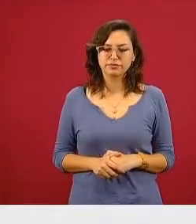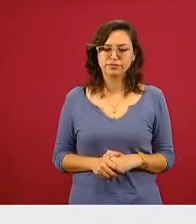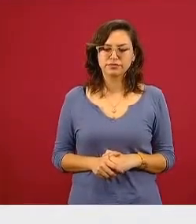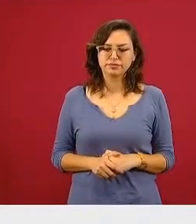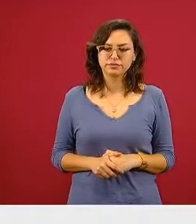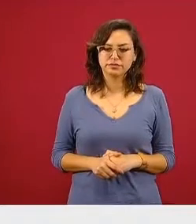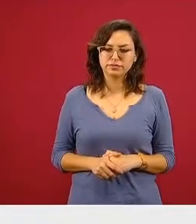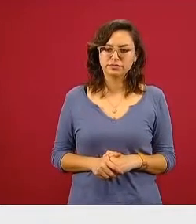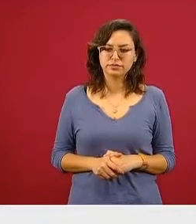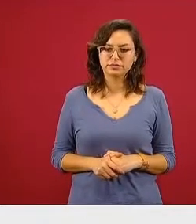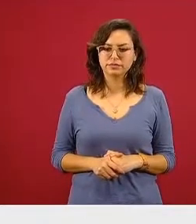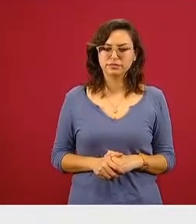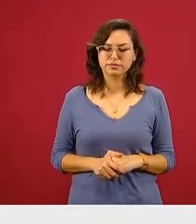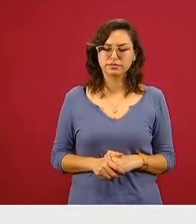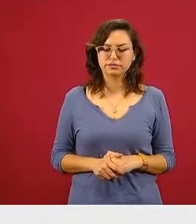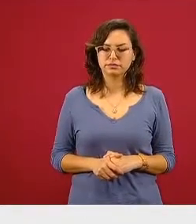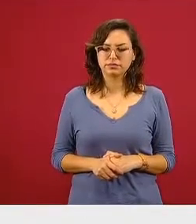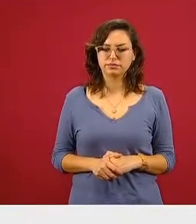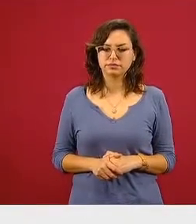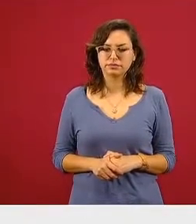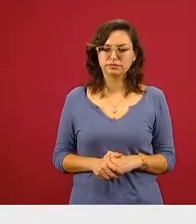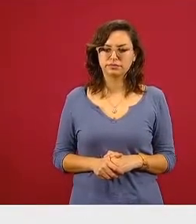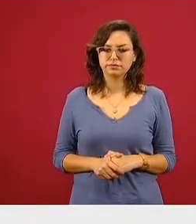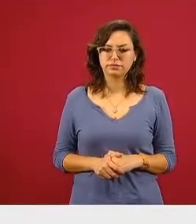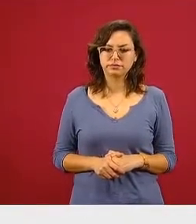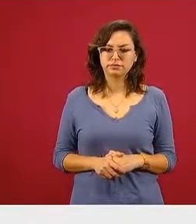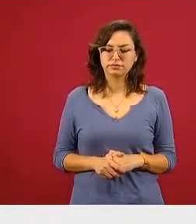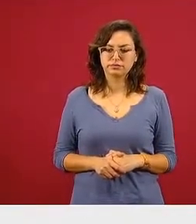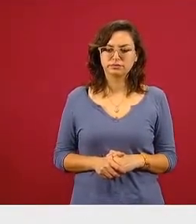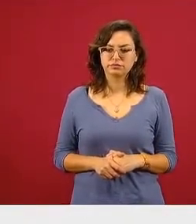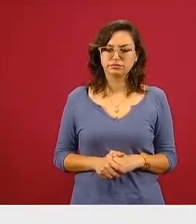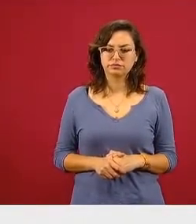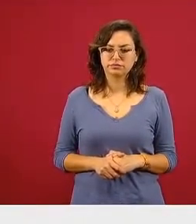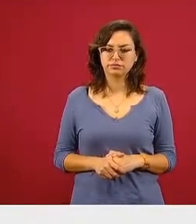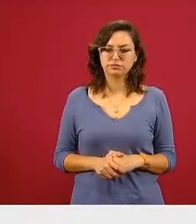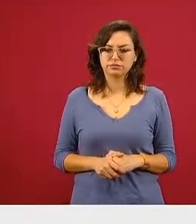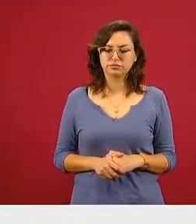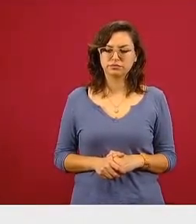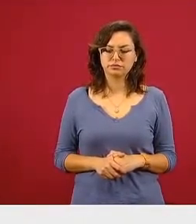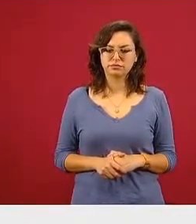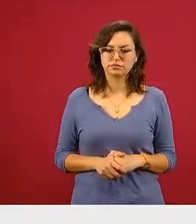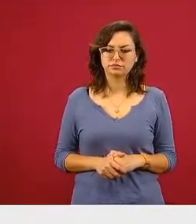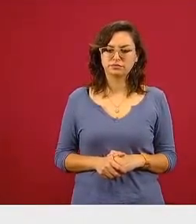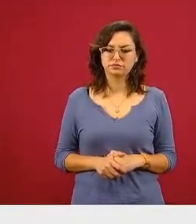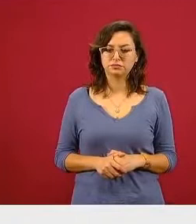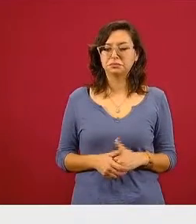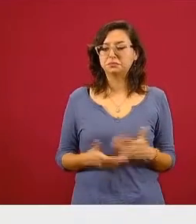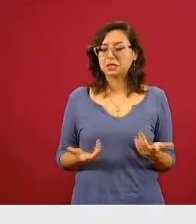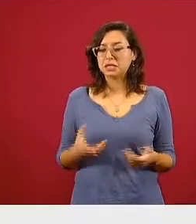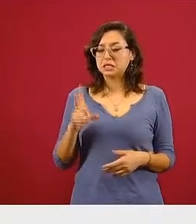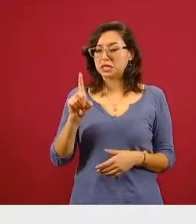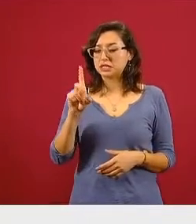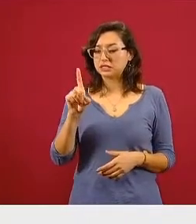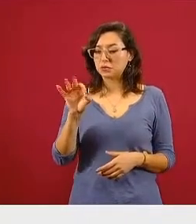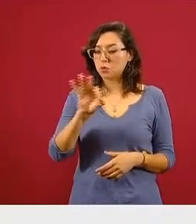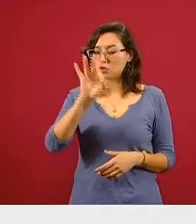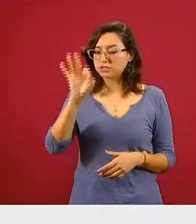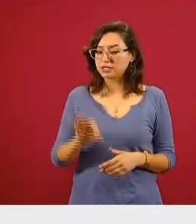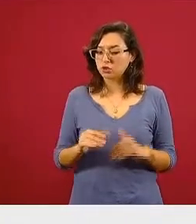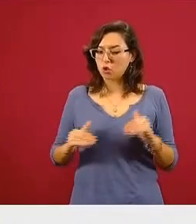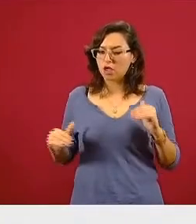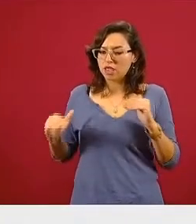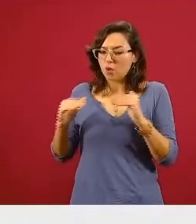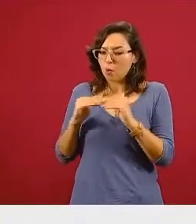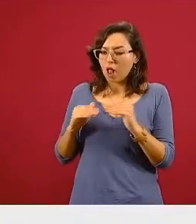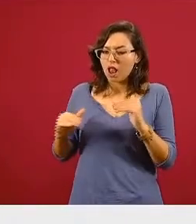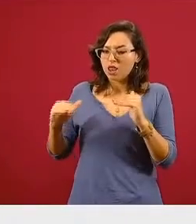van avanzando las semanas, prácticamente hay similar cantidad de municipios, como el 30% de ellos, algunos empiezan